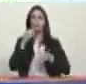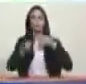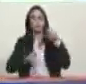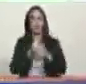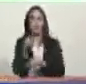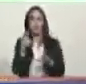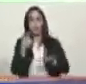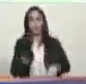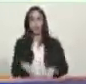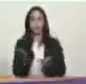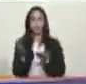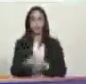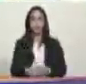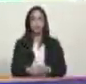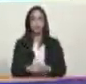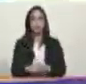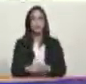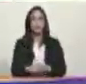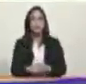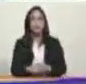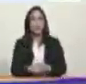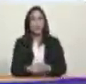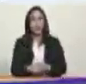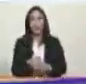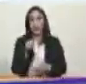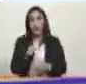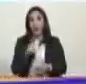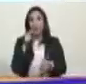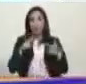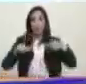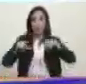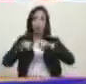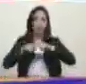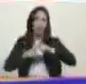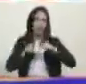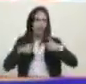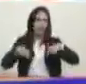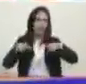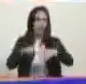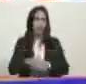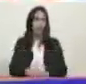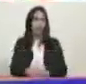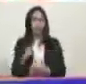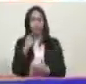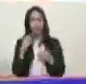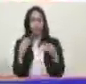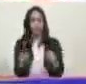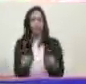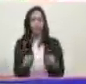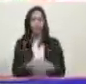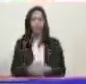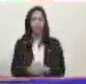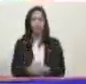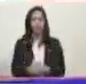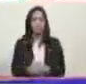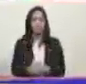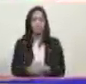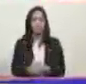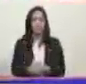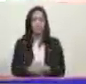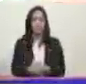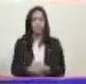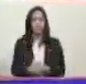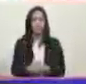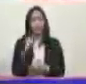Sí, bueno, acá en este patio de talleres ahorita nosotros logramos colocar, levantar pues